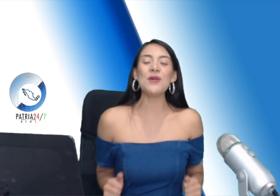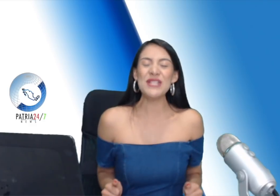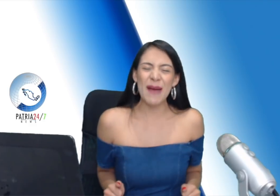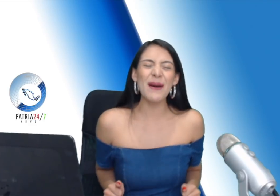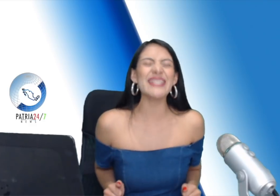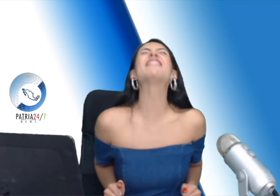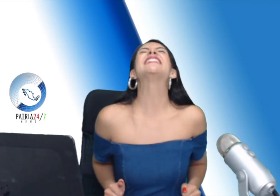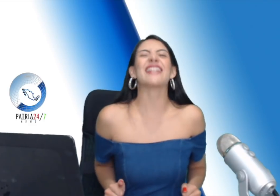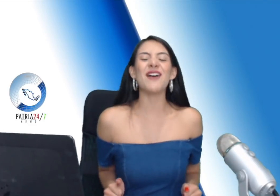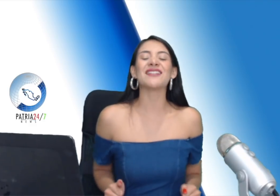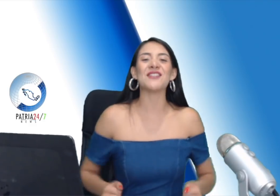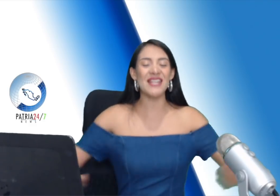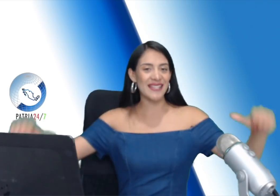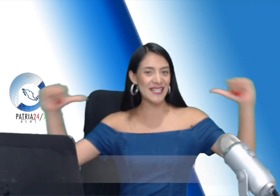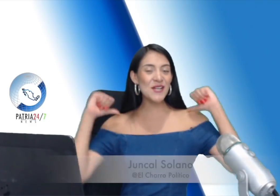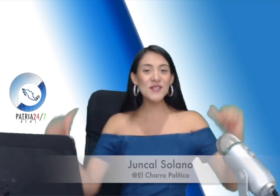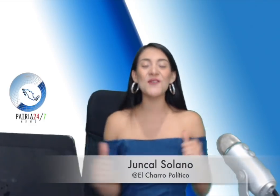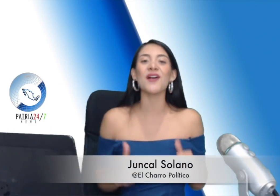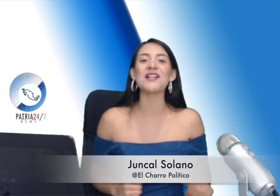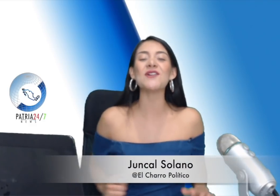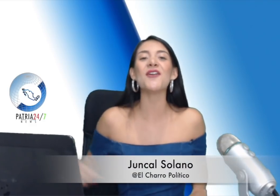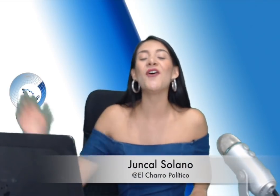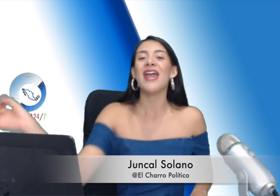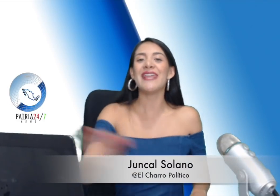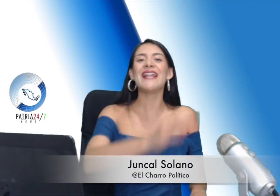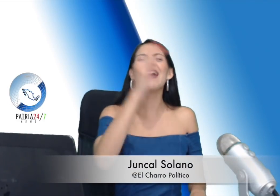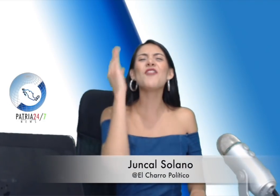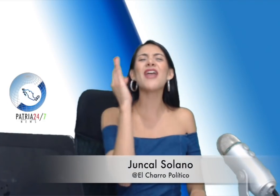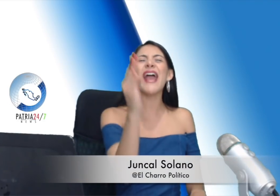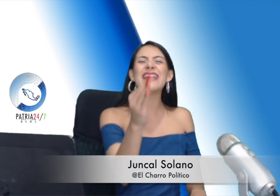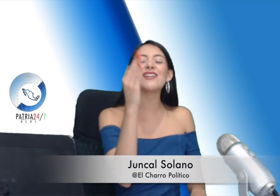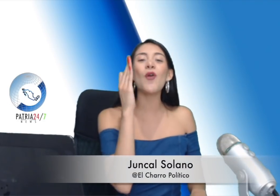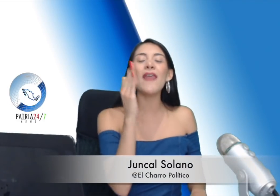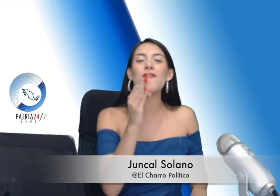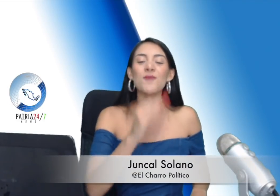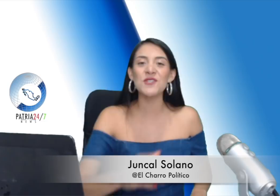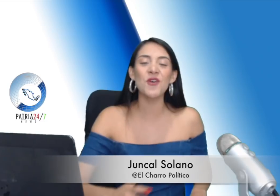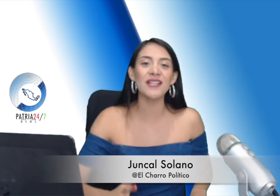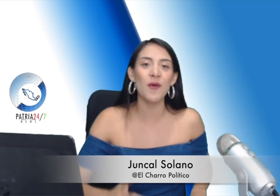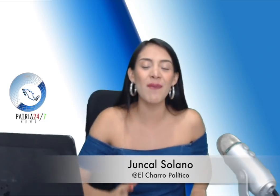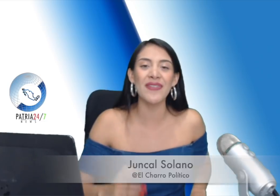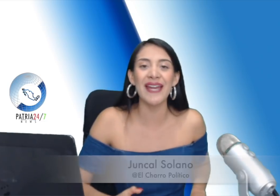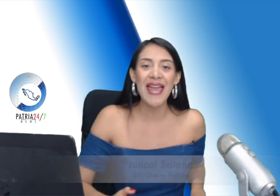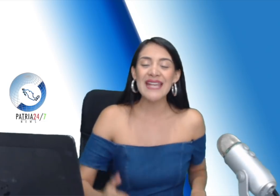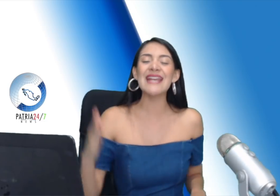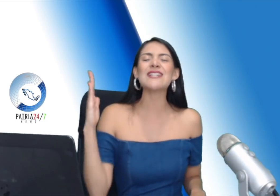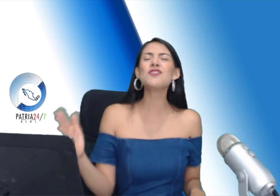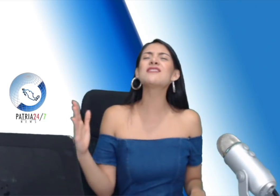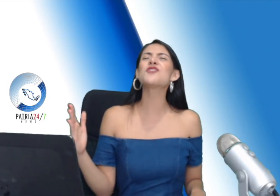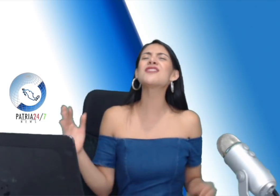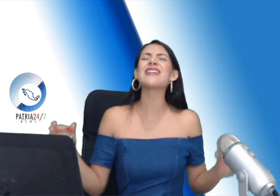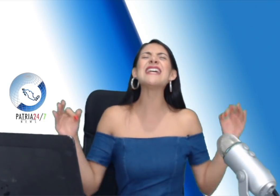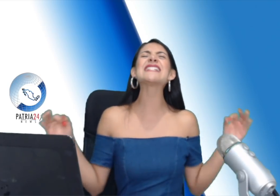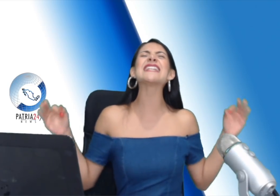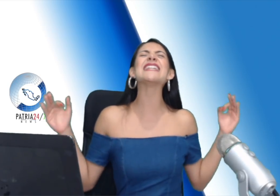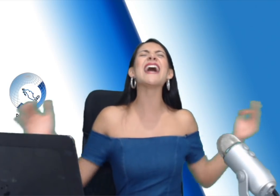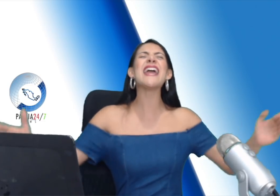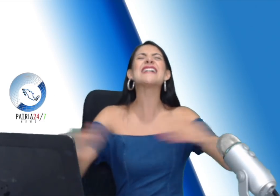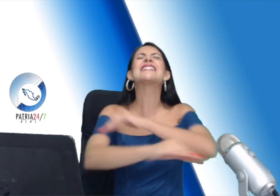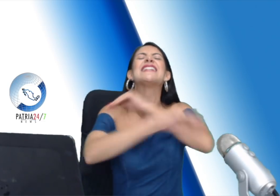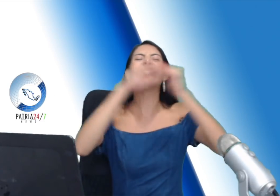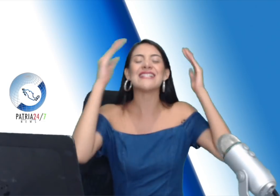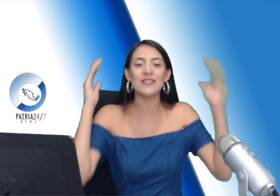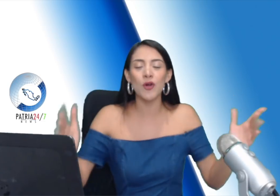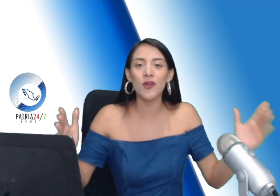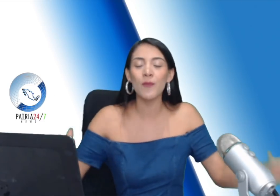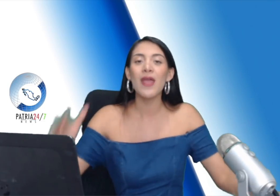Hola amigos, bienvenidos a Patria 24/7. Yo soy Juncal Solano y el día de hoy agárrate con la información que te voy a platicar. Que señores y señoras, este día